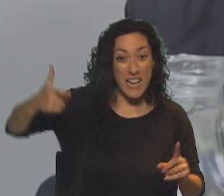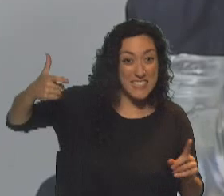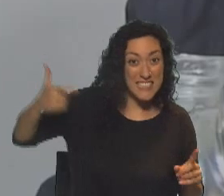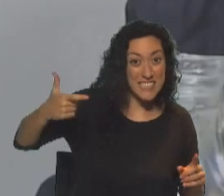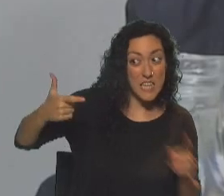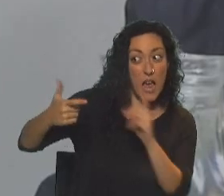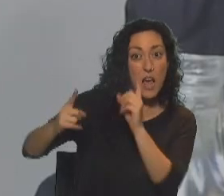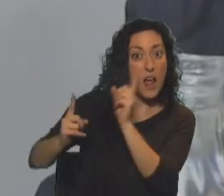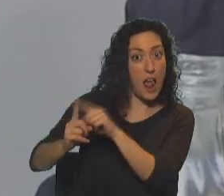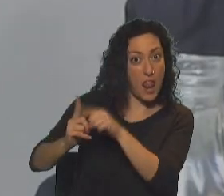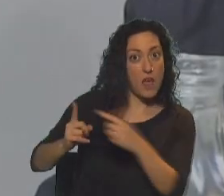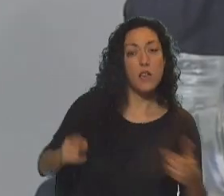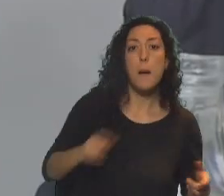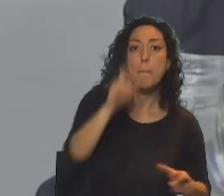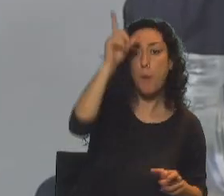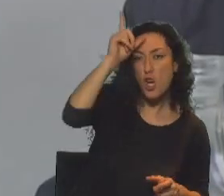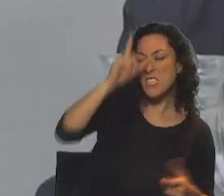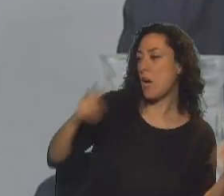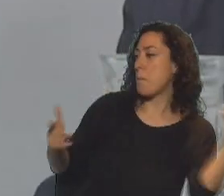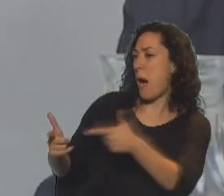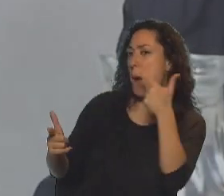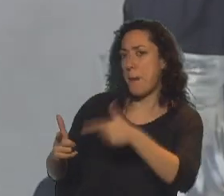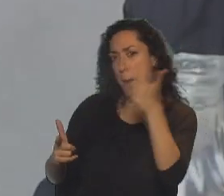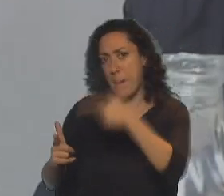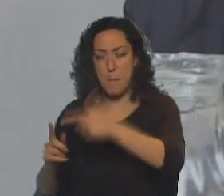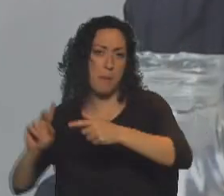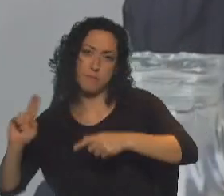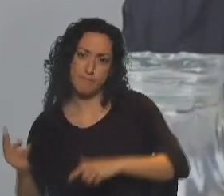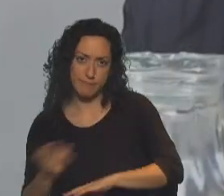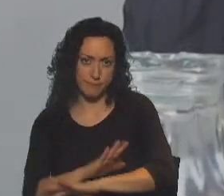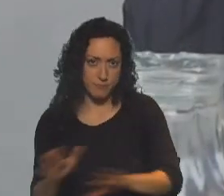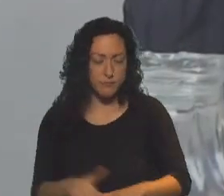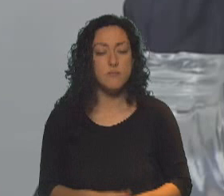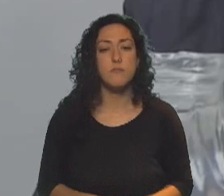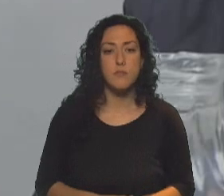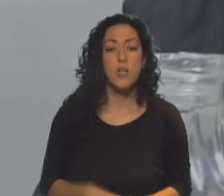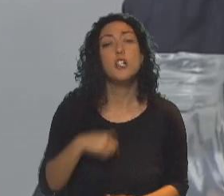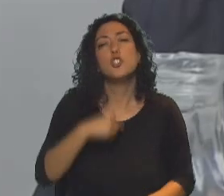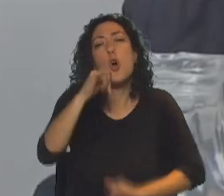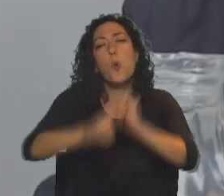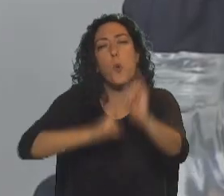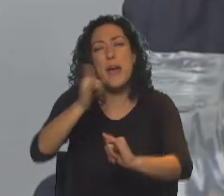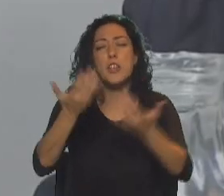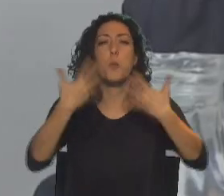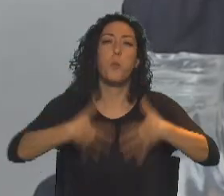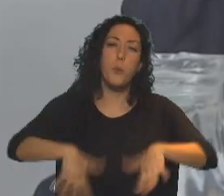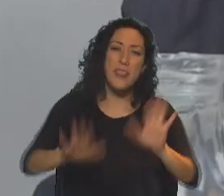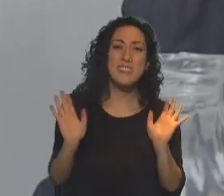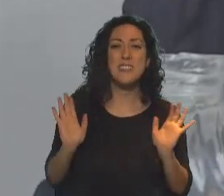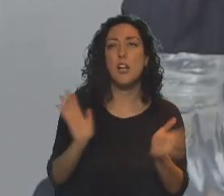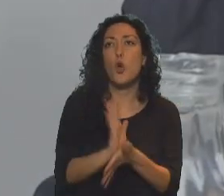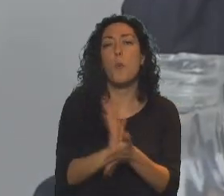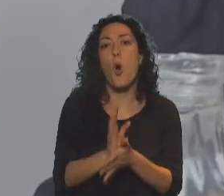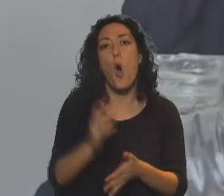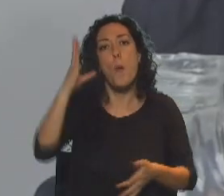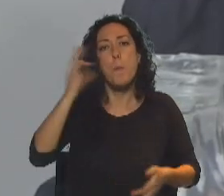policía. Pero yo quiero mostrarles, porque obviamente si yo cuento, bueno, puede ser una opinión sesgada de Cristina lo que